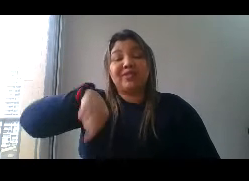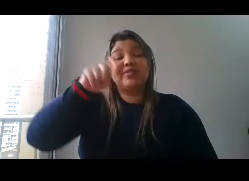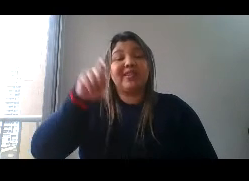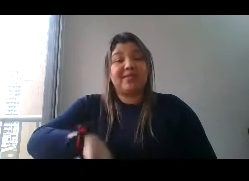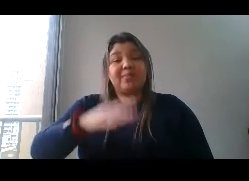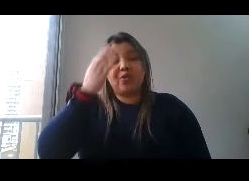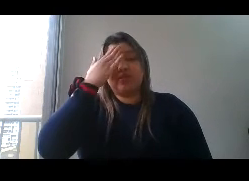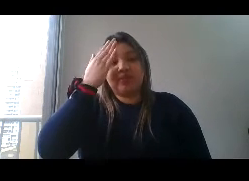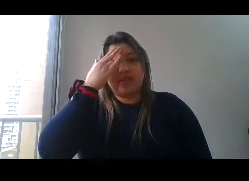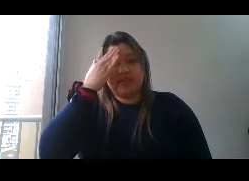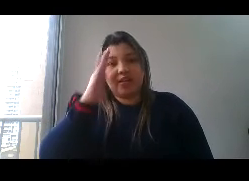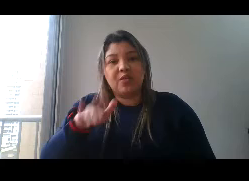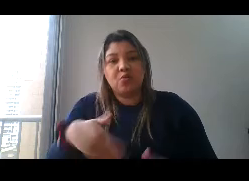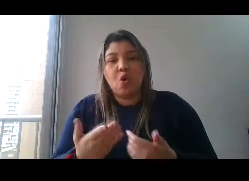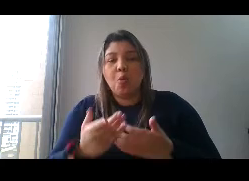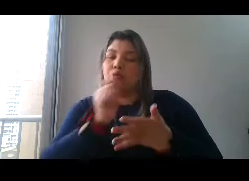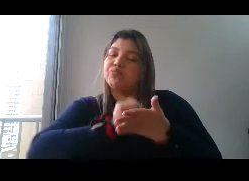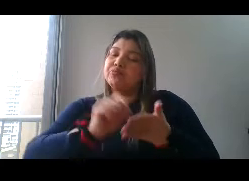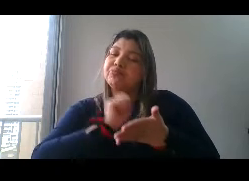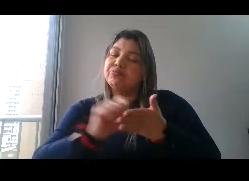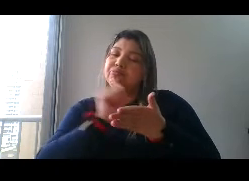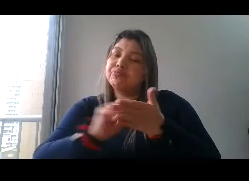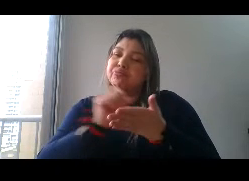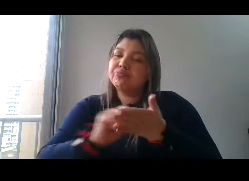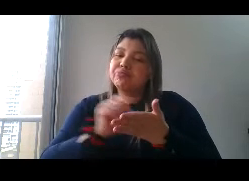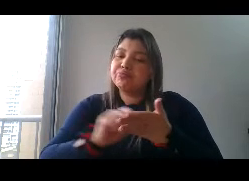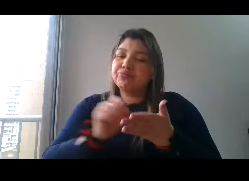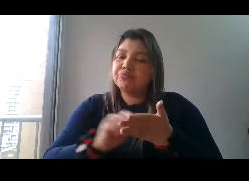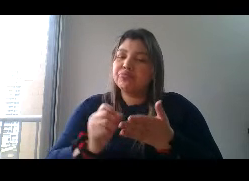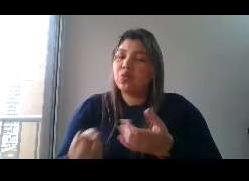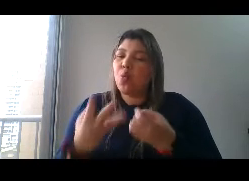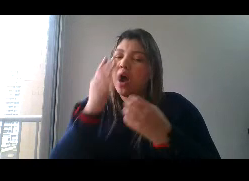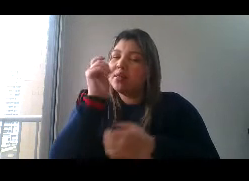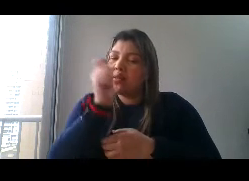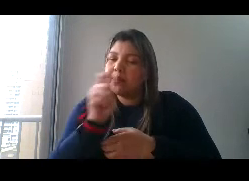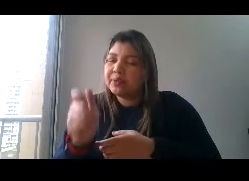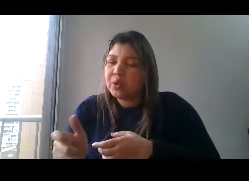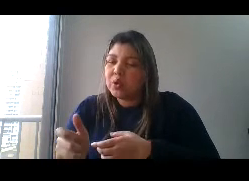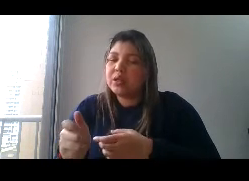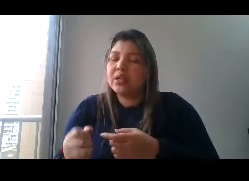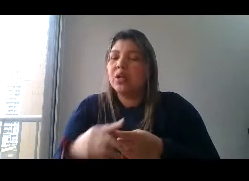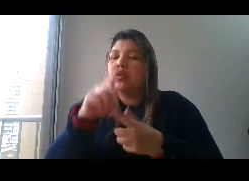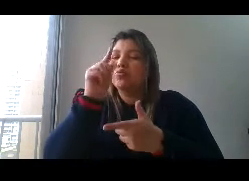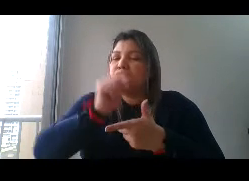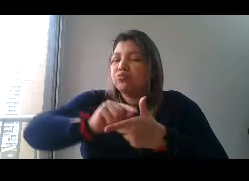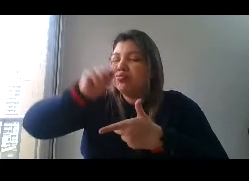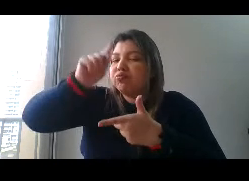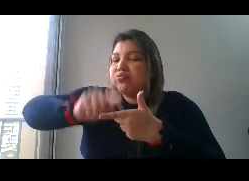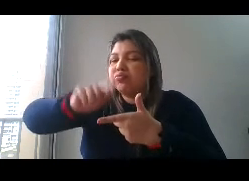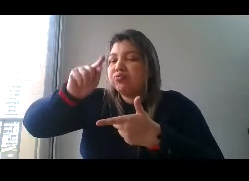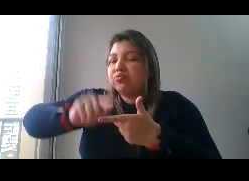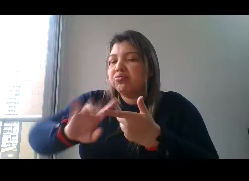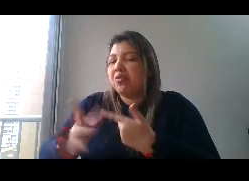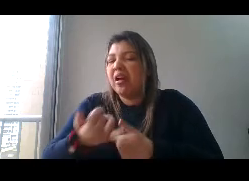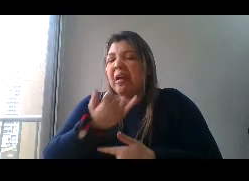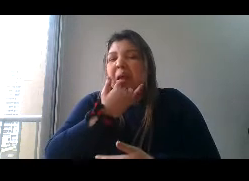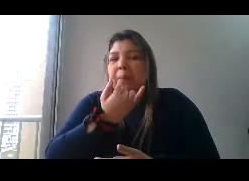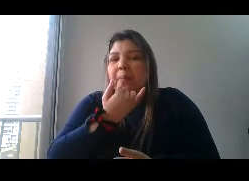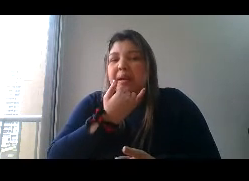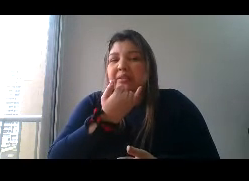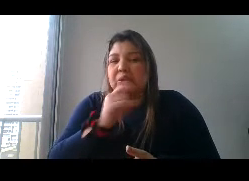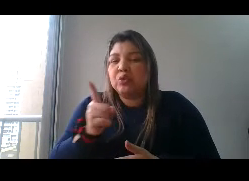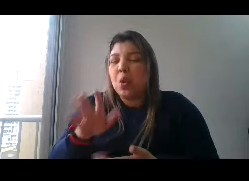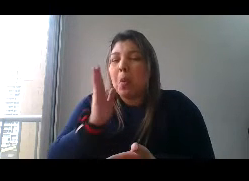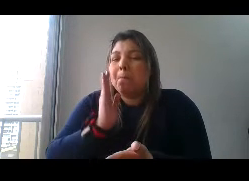se deben llevar unos datos, se deben llevar unas estadísticas de cuáles son esos eventos adversos, si están relacionados con